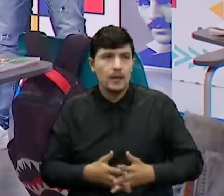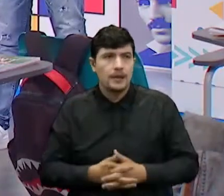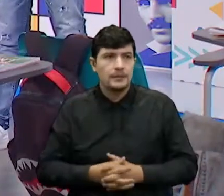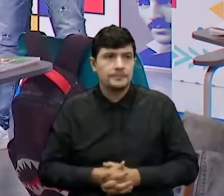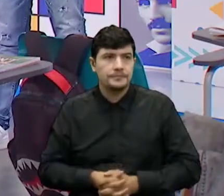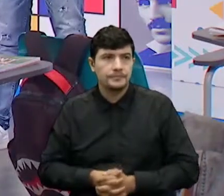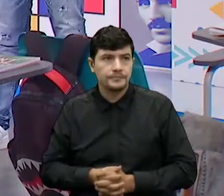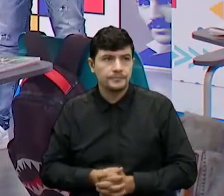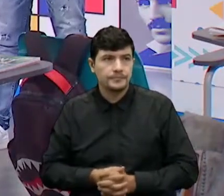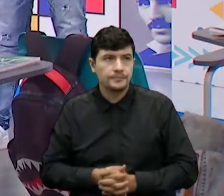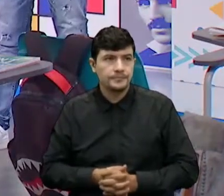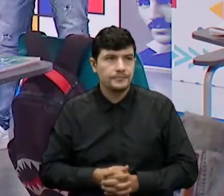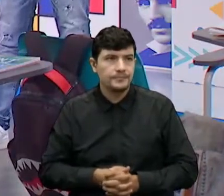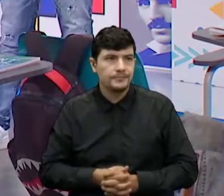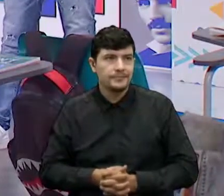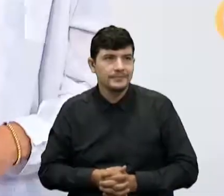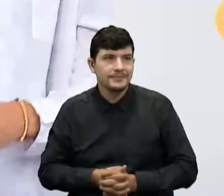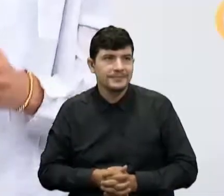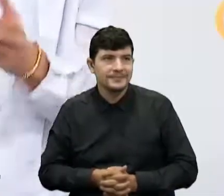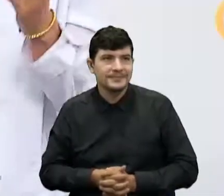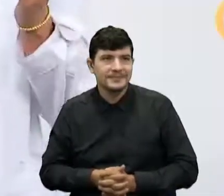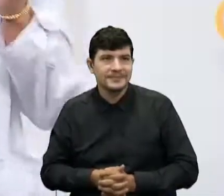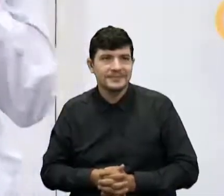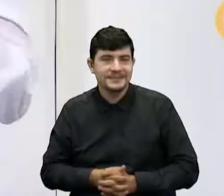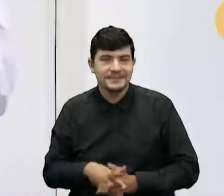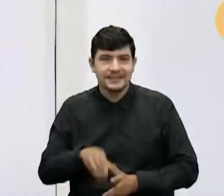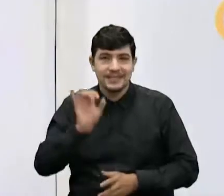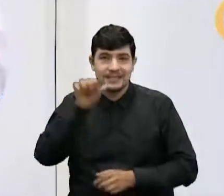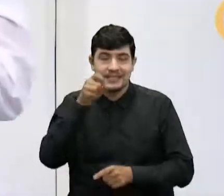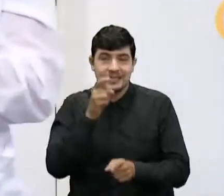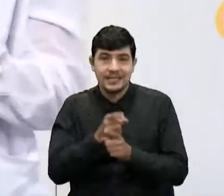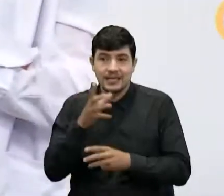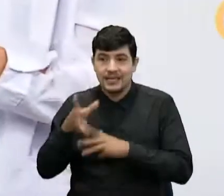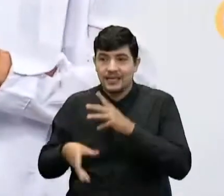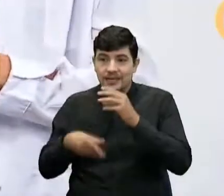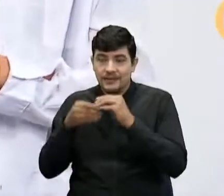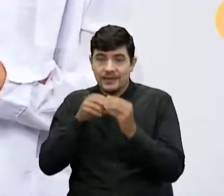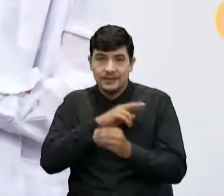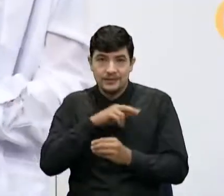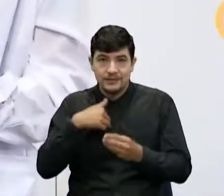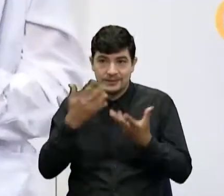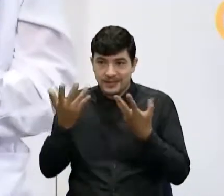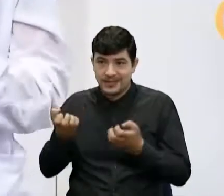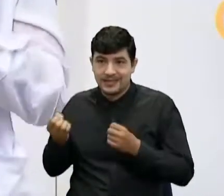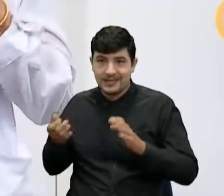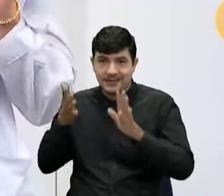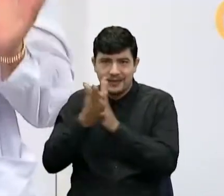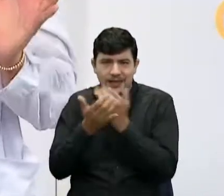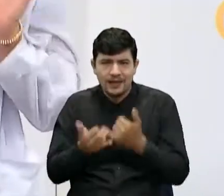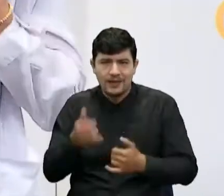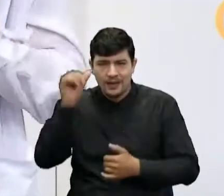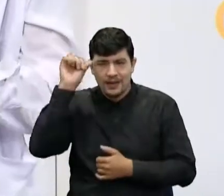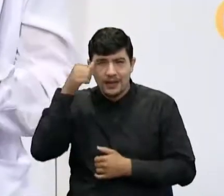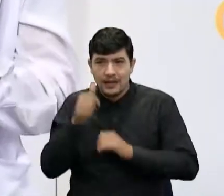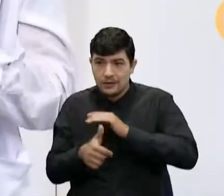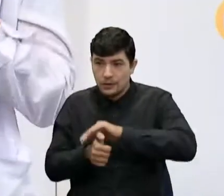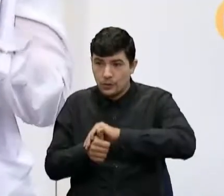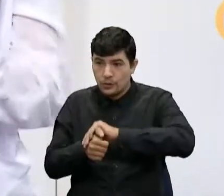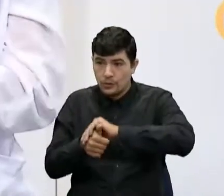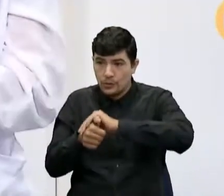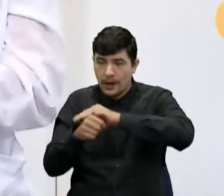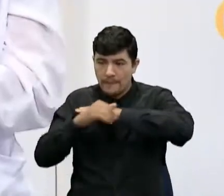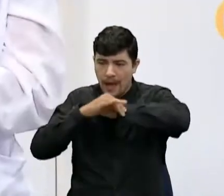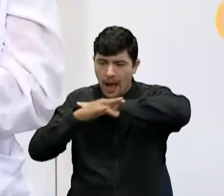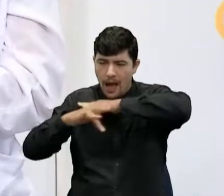no las encontramos Mister Fran Además de eso Yo quiero contarle Que uno que yo recuerdo En ese momento Es la tortuga marina